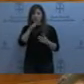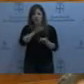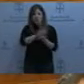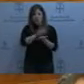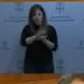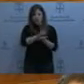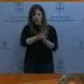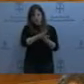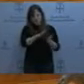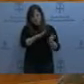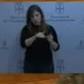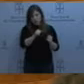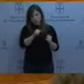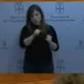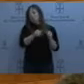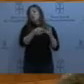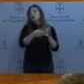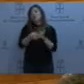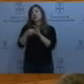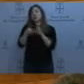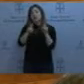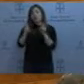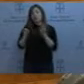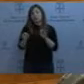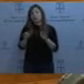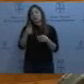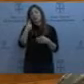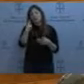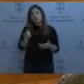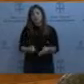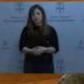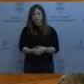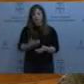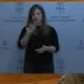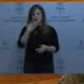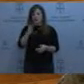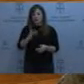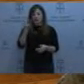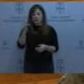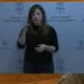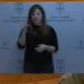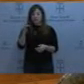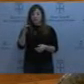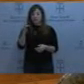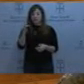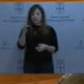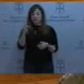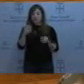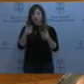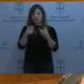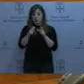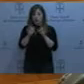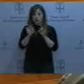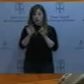respecto a ese asunto. Oiga, pero si además que no se puede romper la unidad de caja, ¿usted